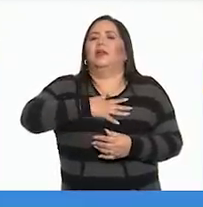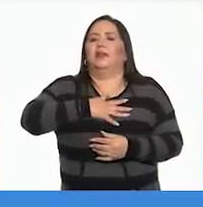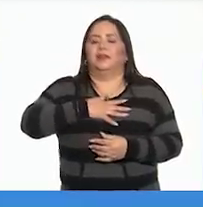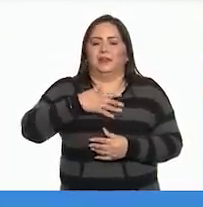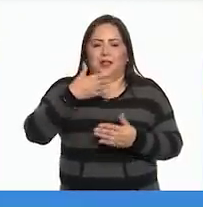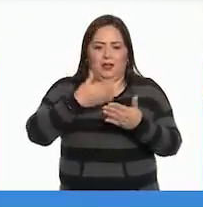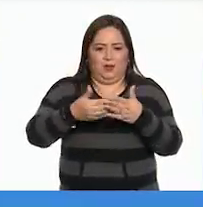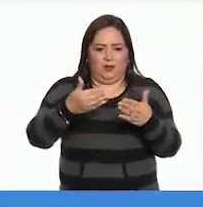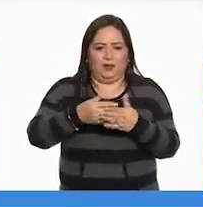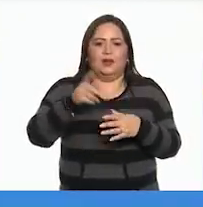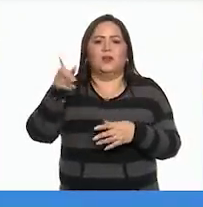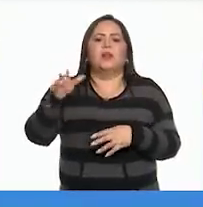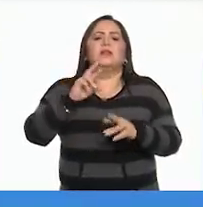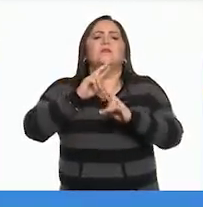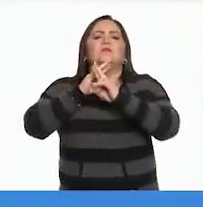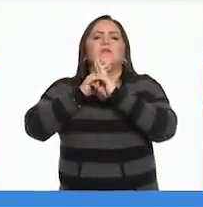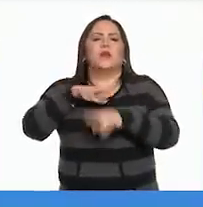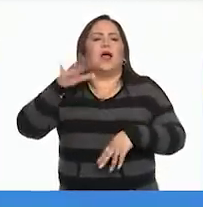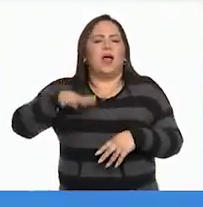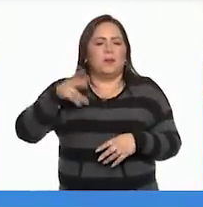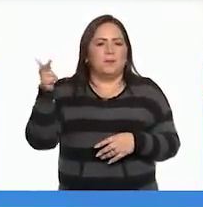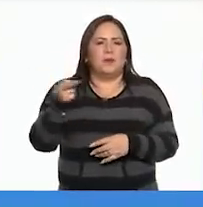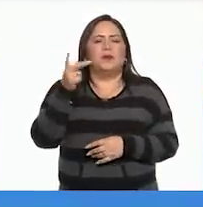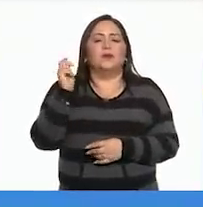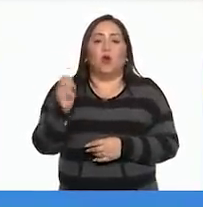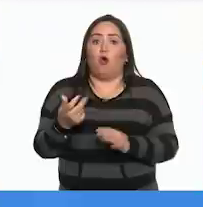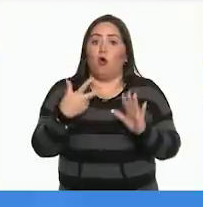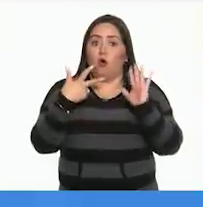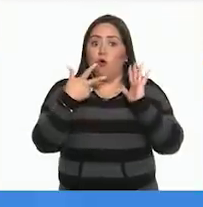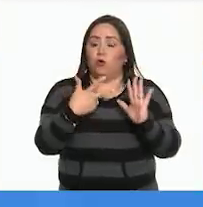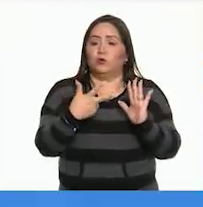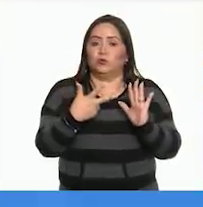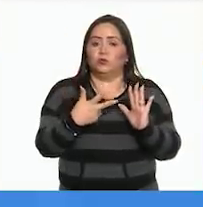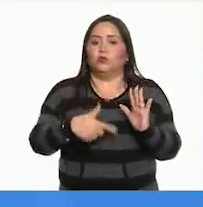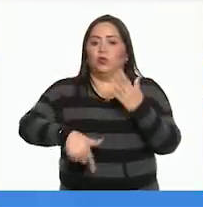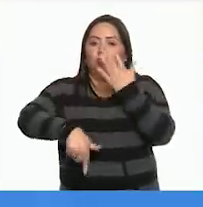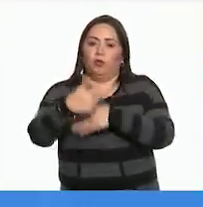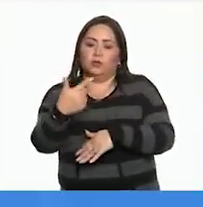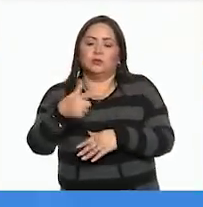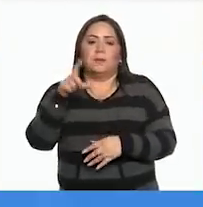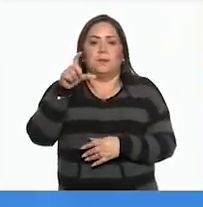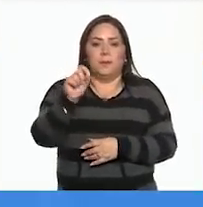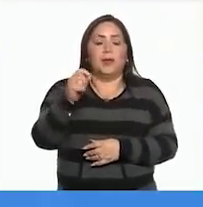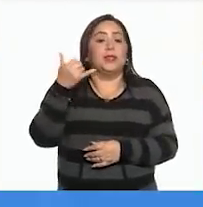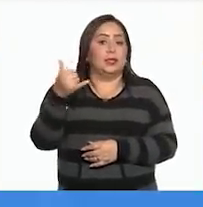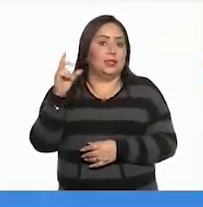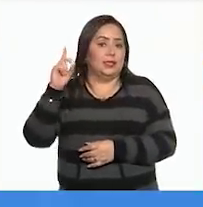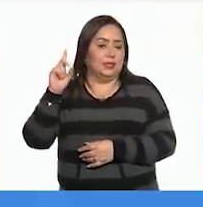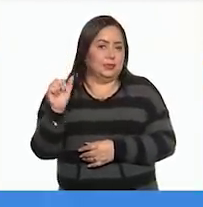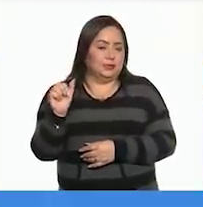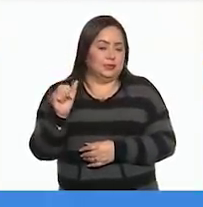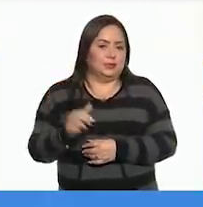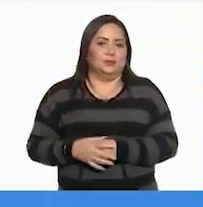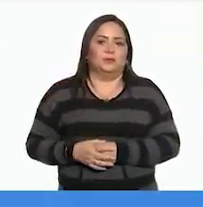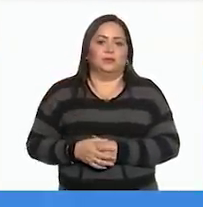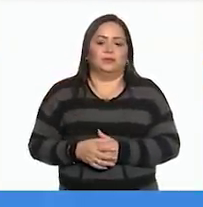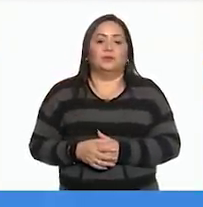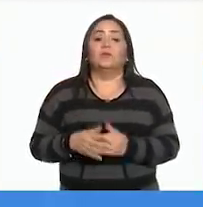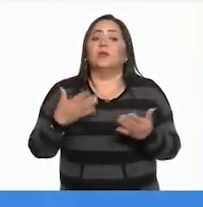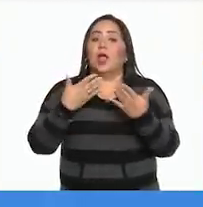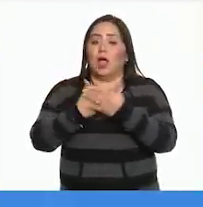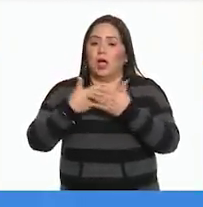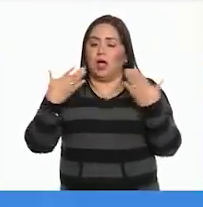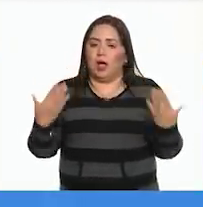ver, entonces la respuesta a la pregunta sería 8, 12, 20 y 36.